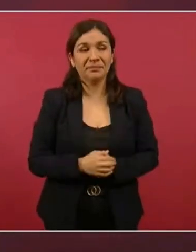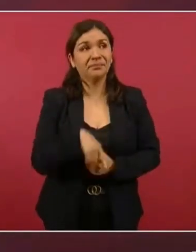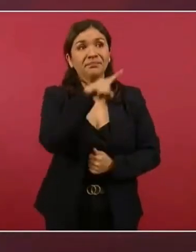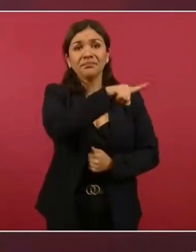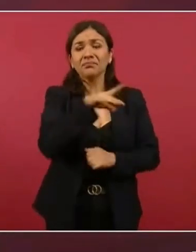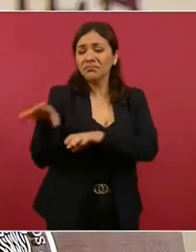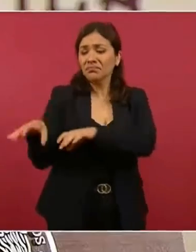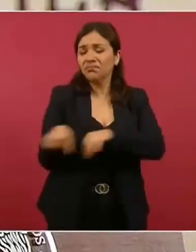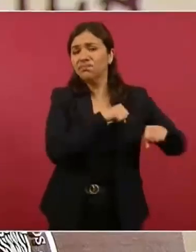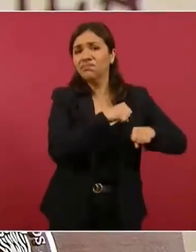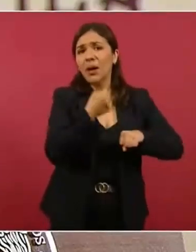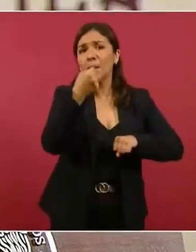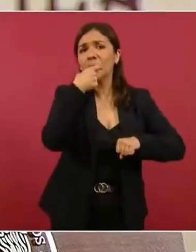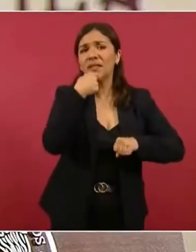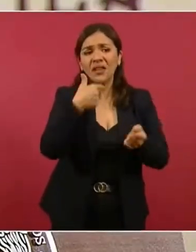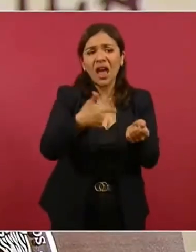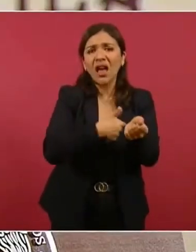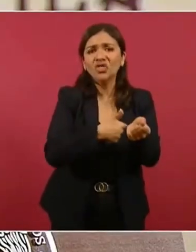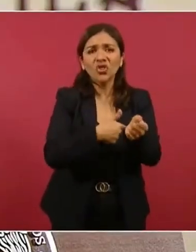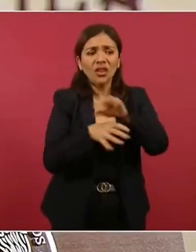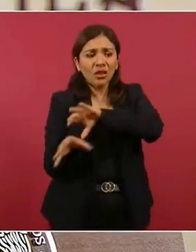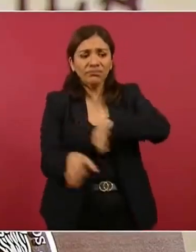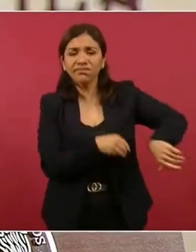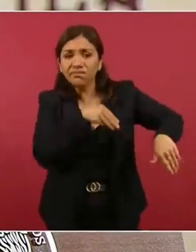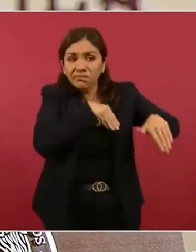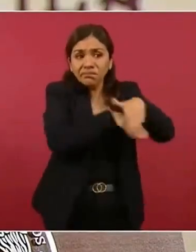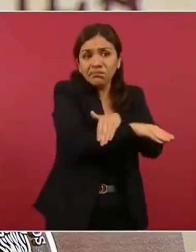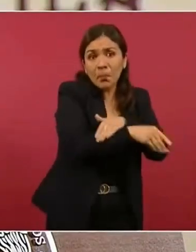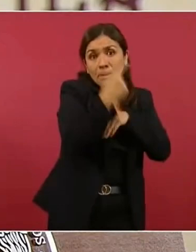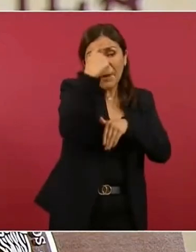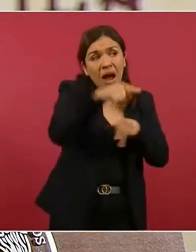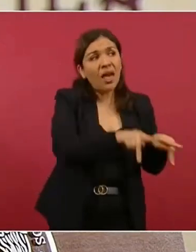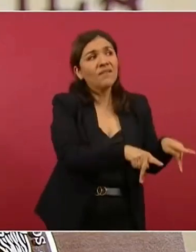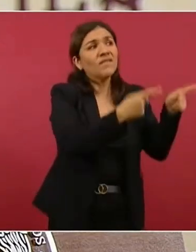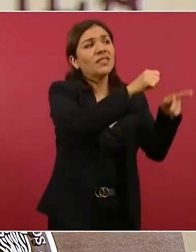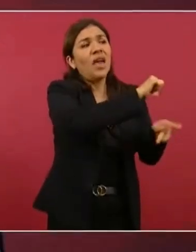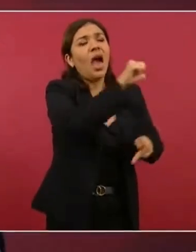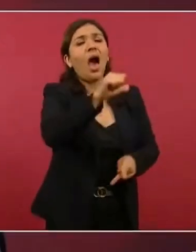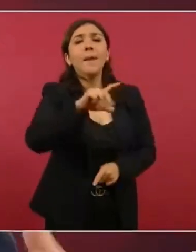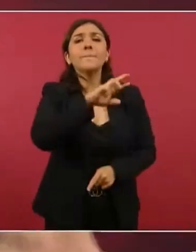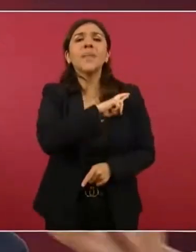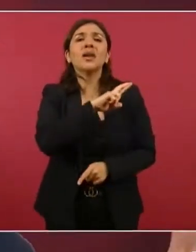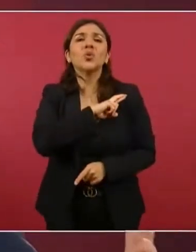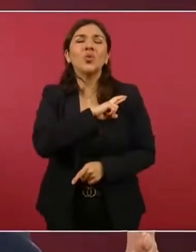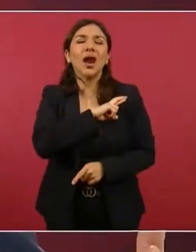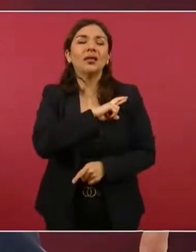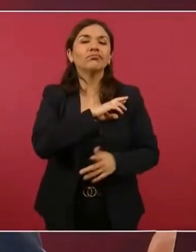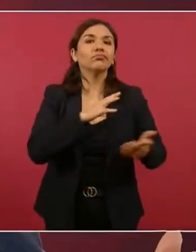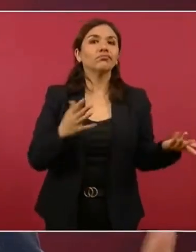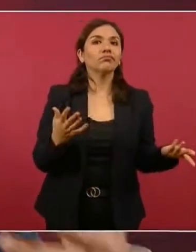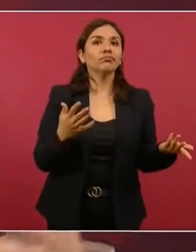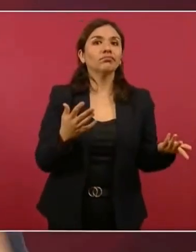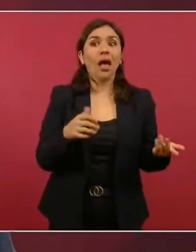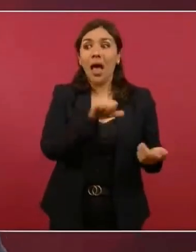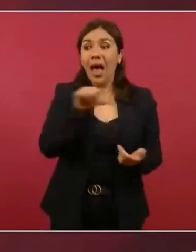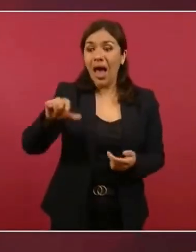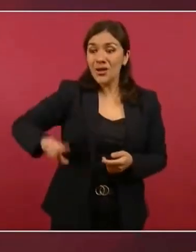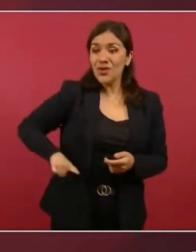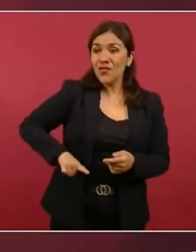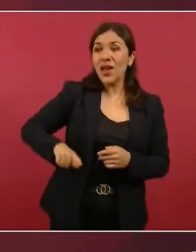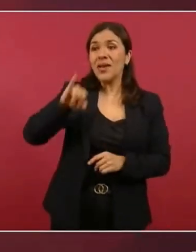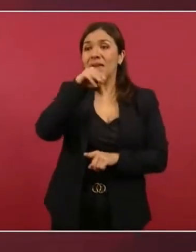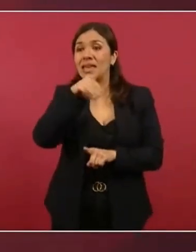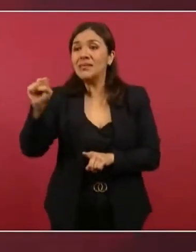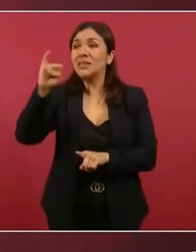medicamentos, decimos escondió medicamentos para el sector privado. Y entonces hay un desabasto en el sector